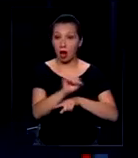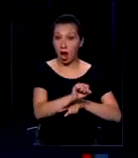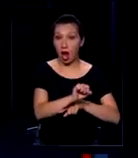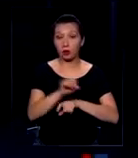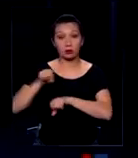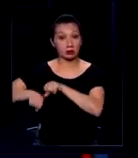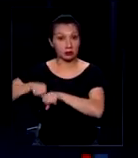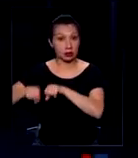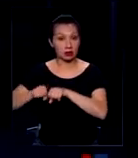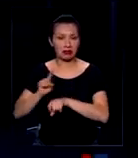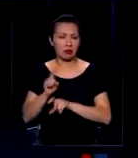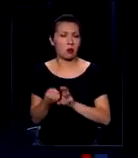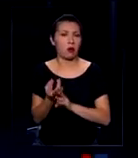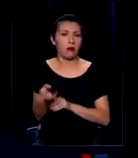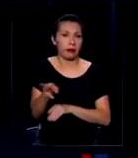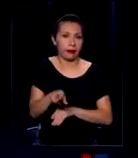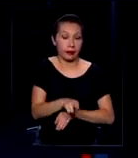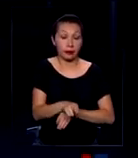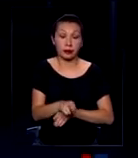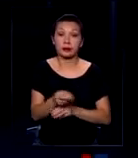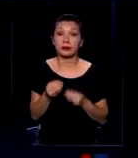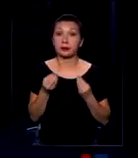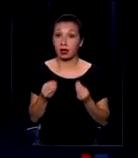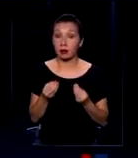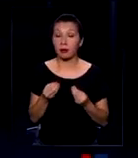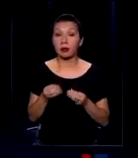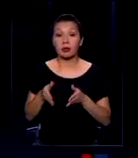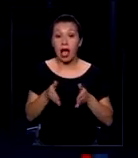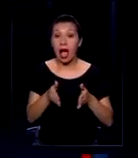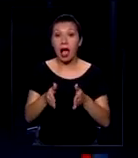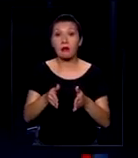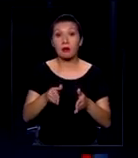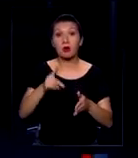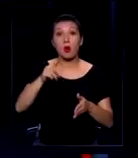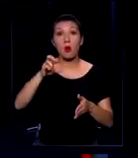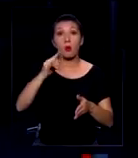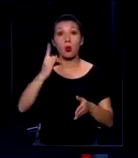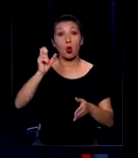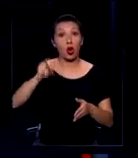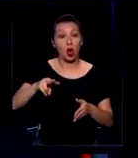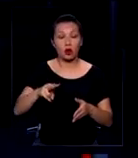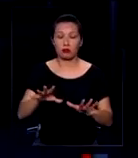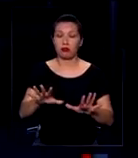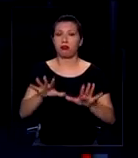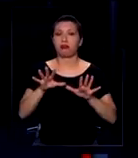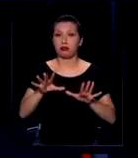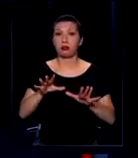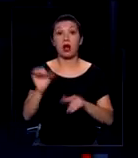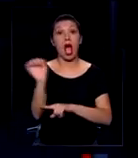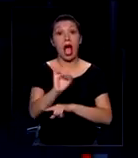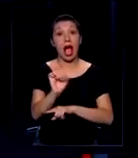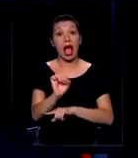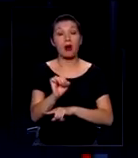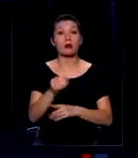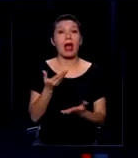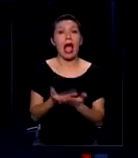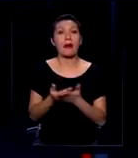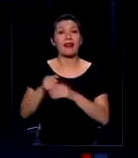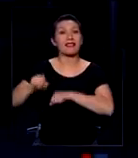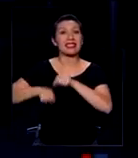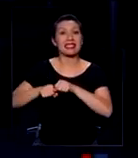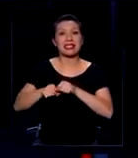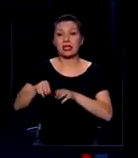Automovilistas y ciclistas no son nuevas. Sin embargo, lo que ocurrió camino a Pucón raya en lo insólito. Un auto que decidió usar una ciclovía